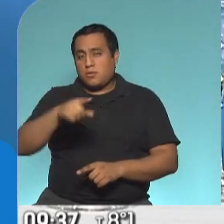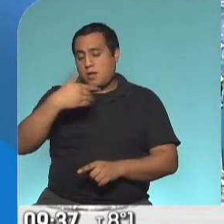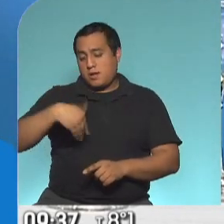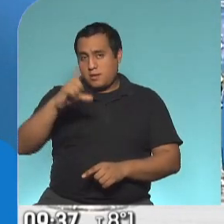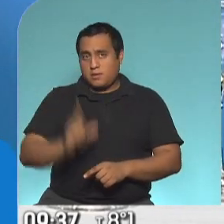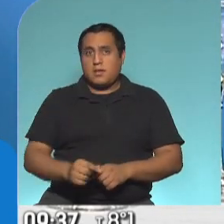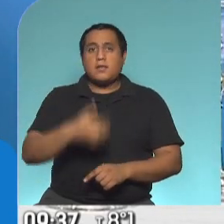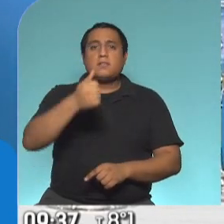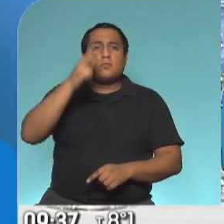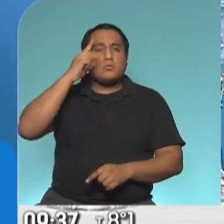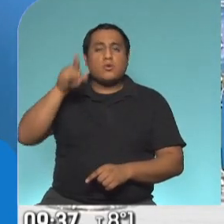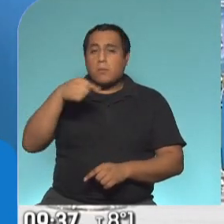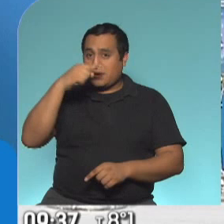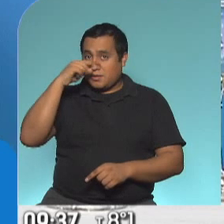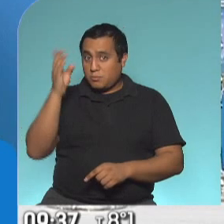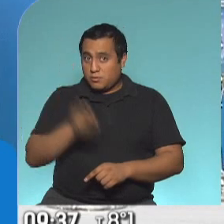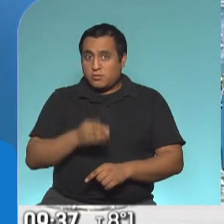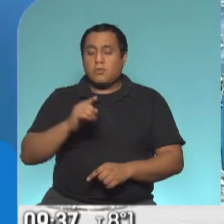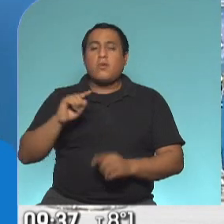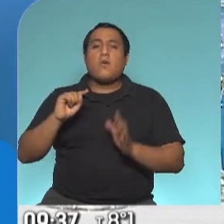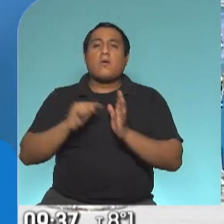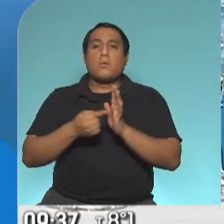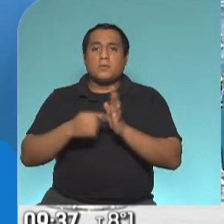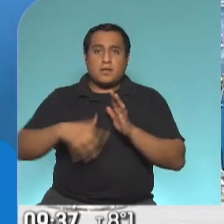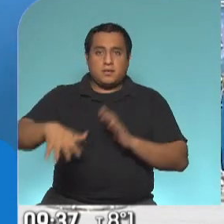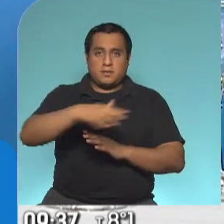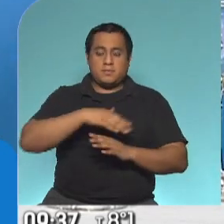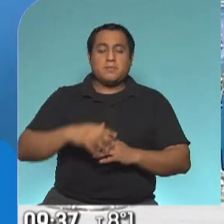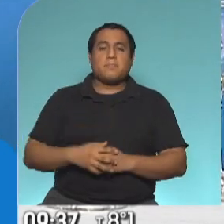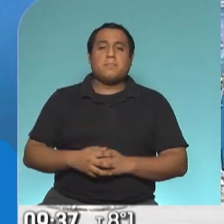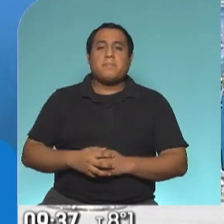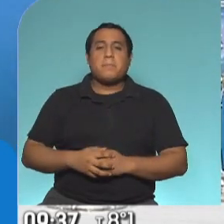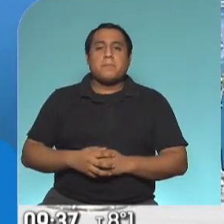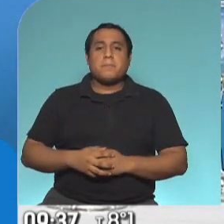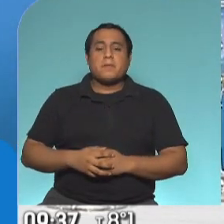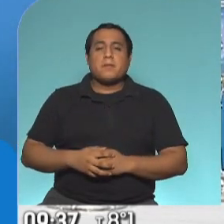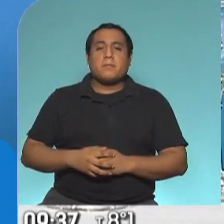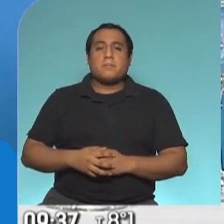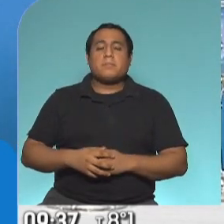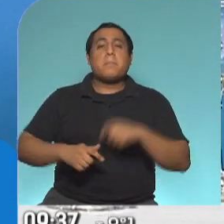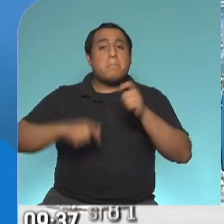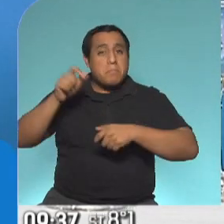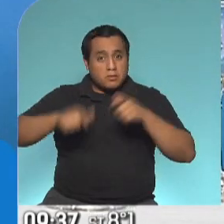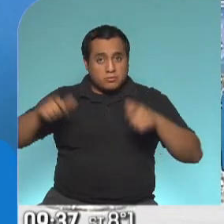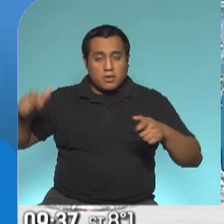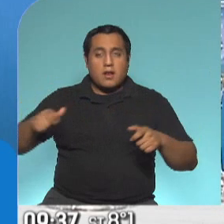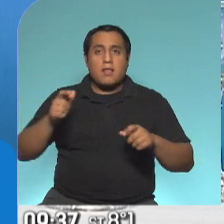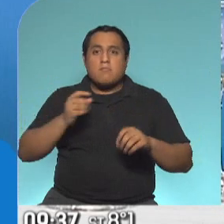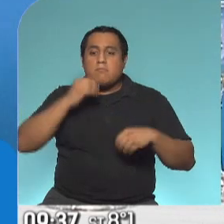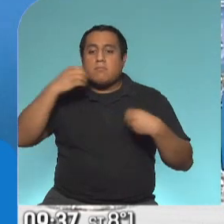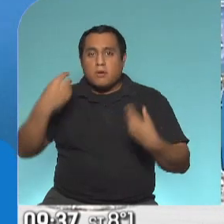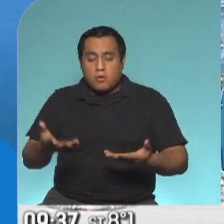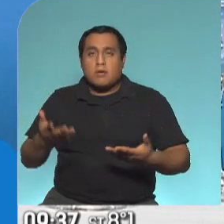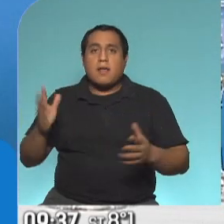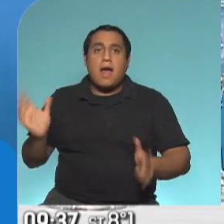y 68 7% en el área metropolitana de buenos aires la cantidad de personas que se han recuperado que